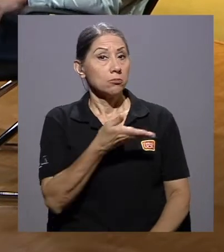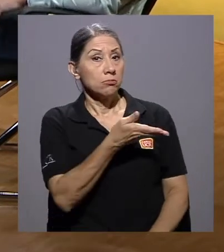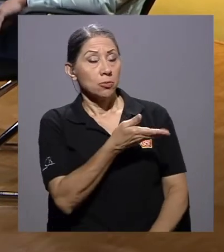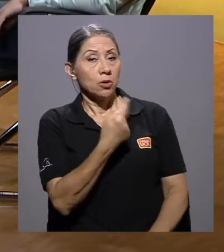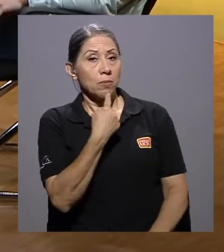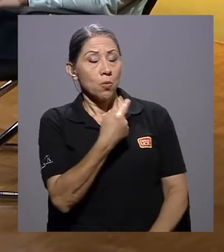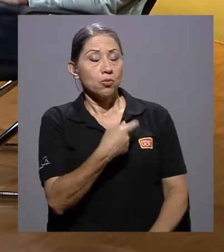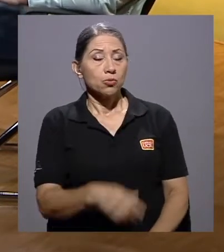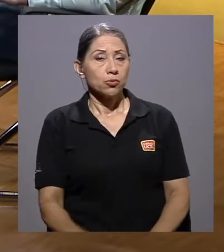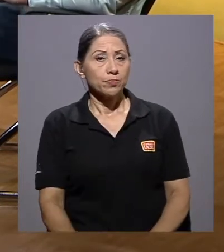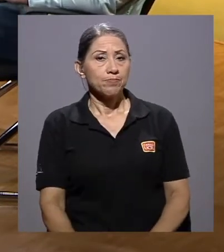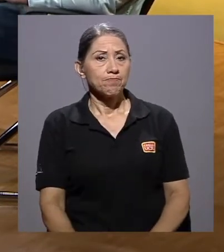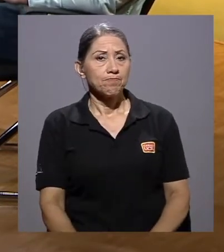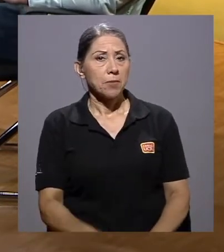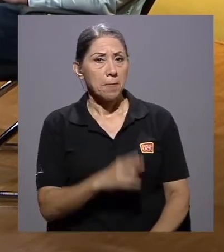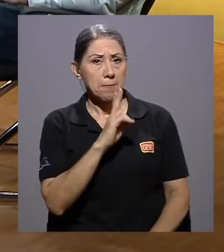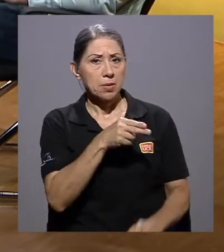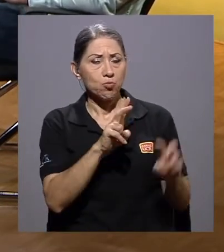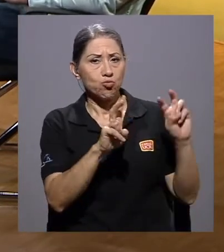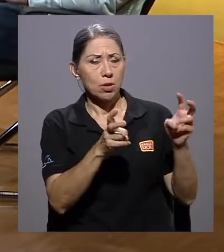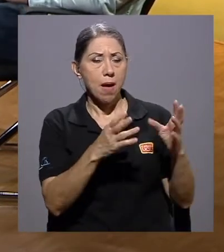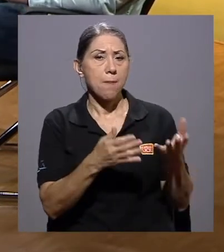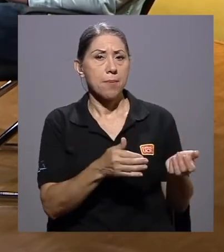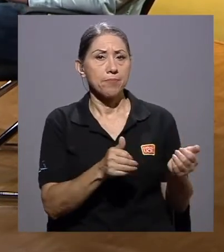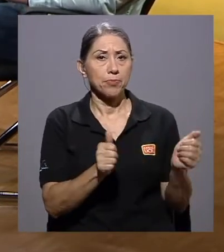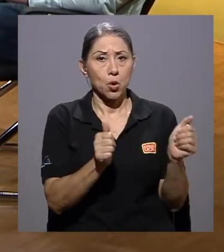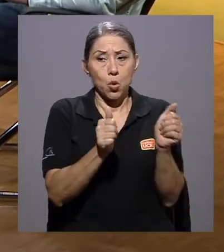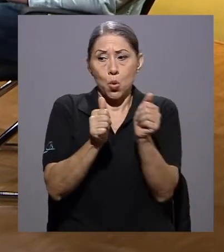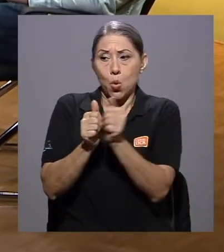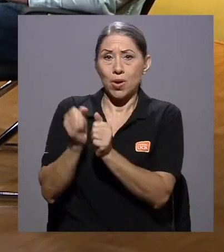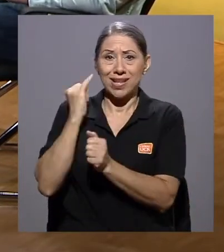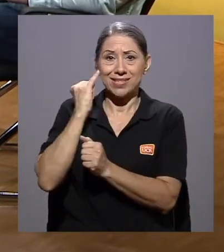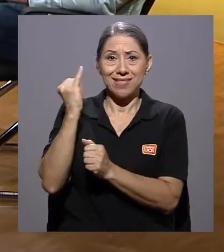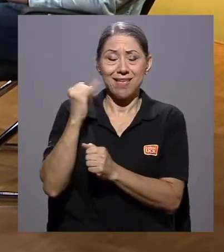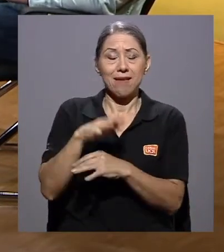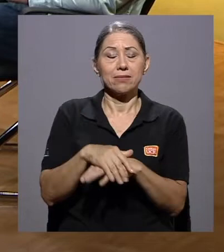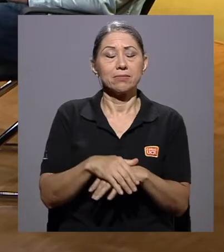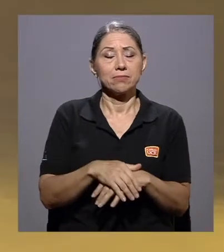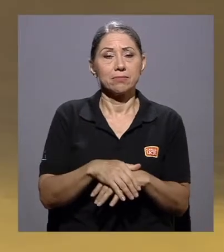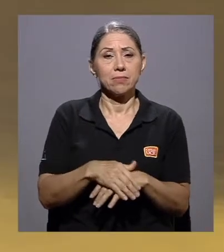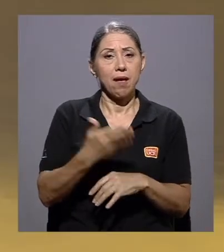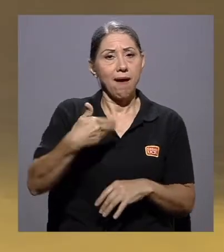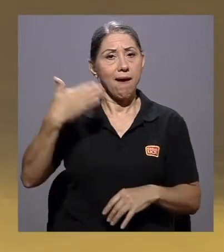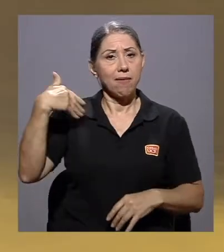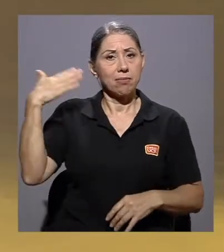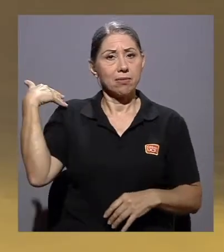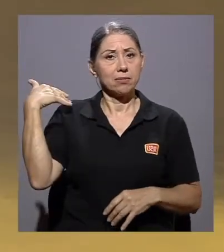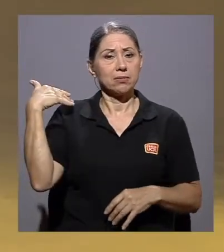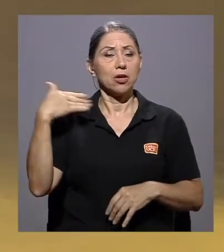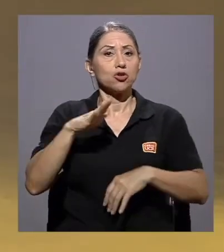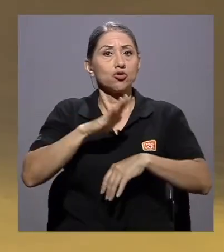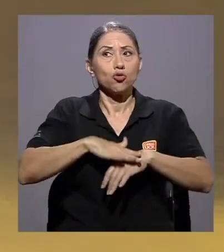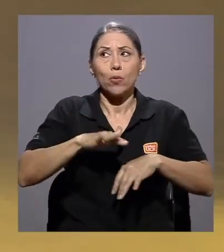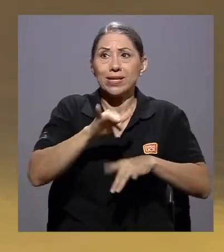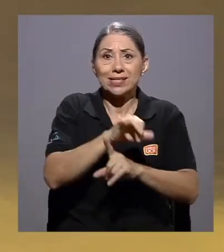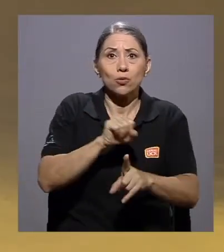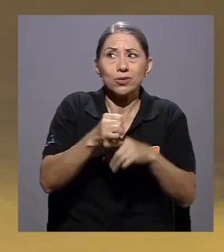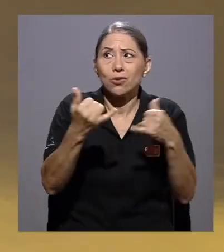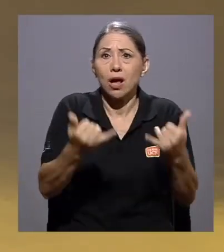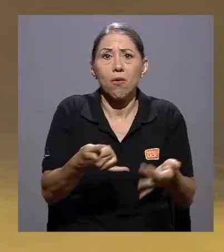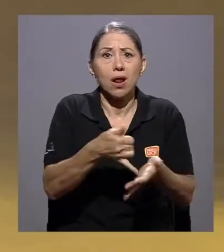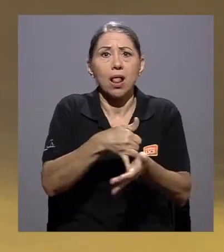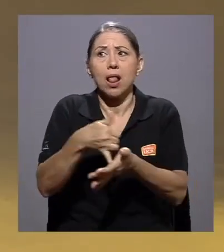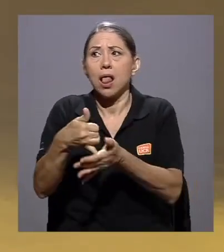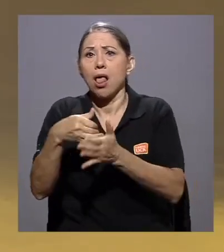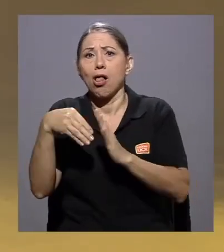misma línea y siguiendo las ideas que nos planteaste el bloque anterior sobre esta precarización, en efecto, si